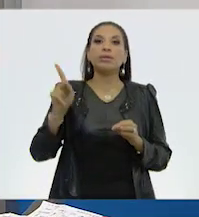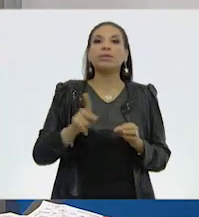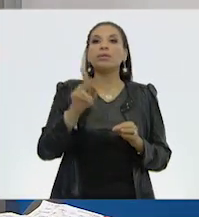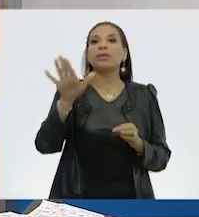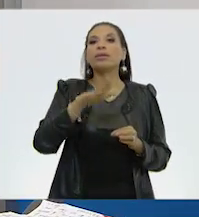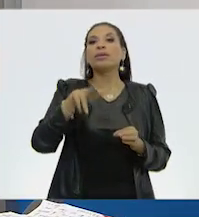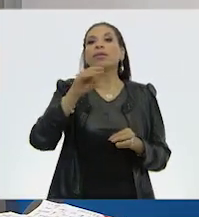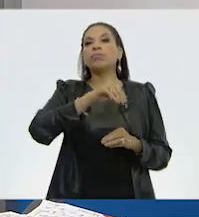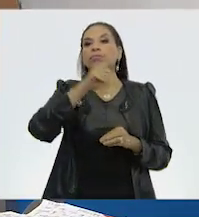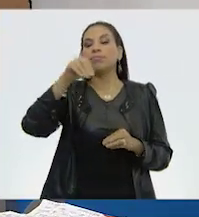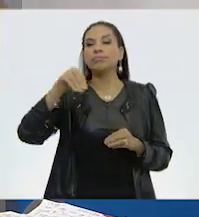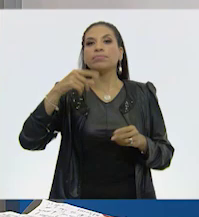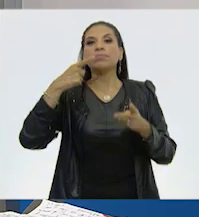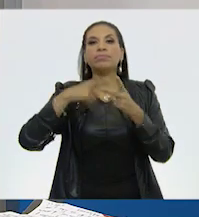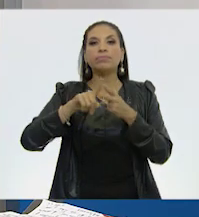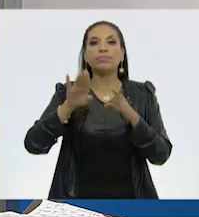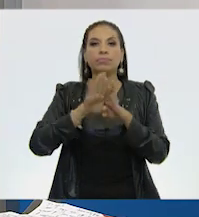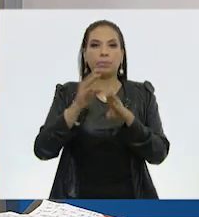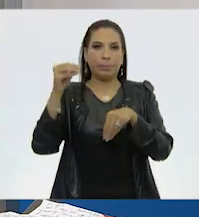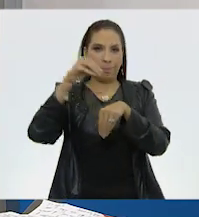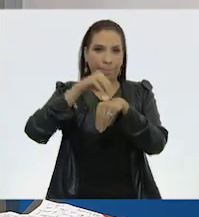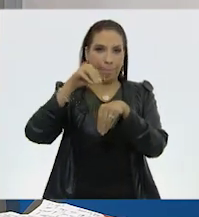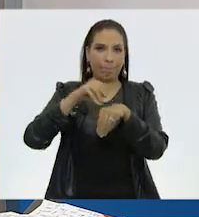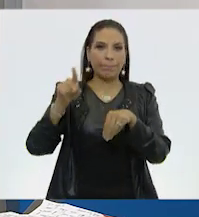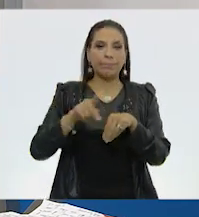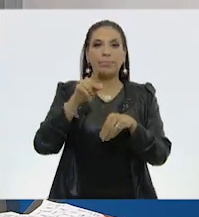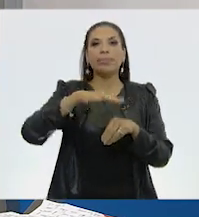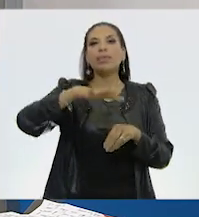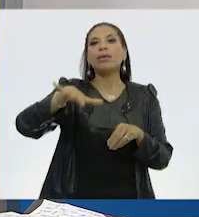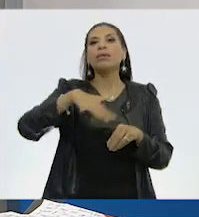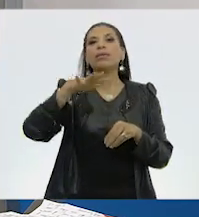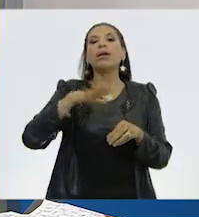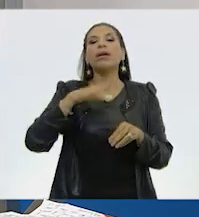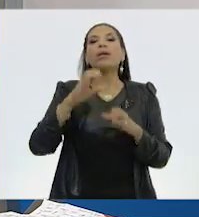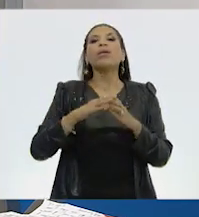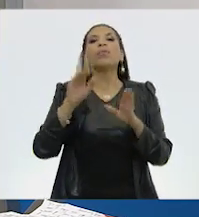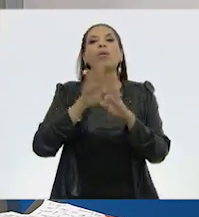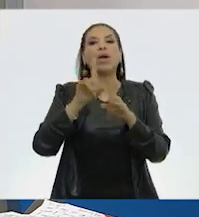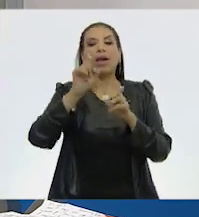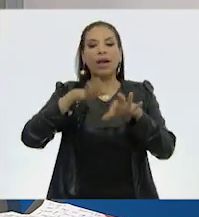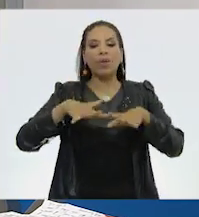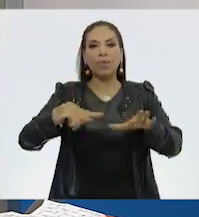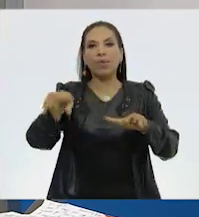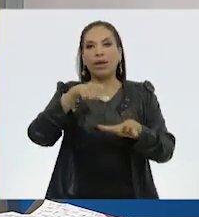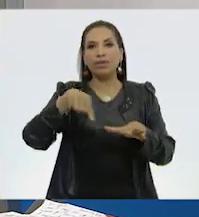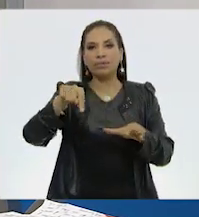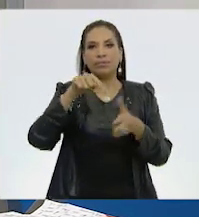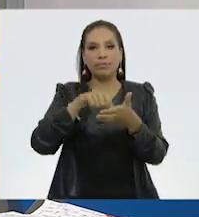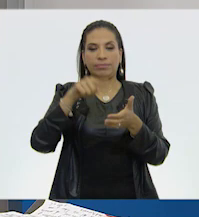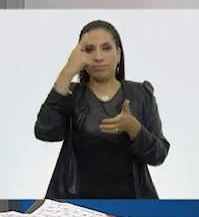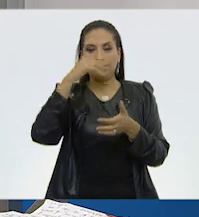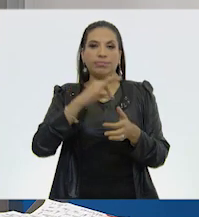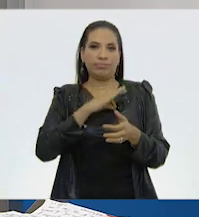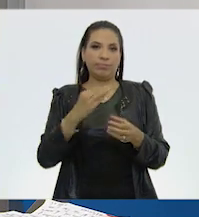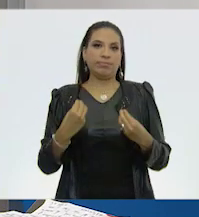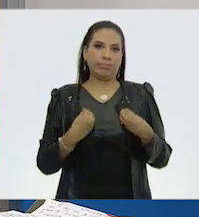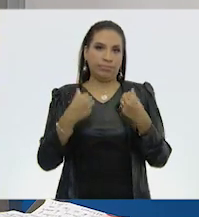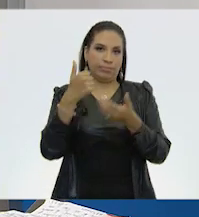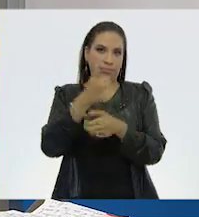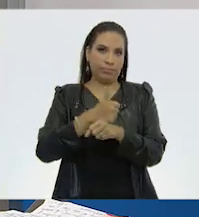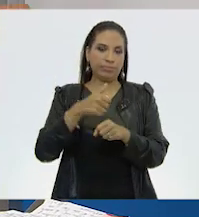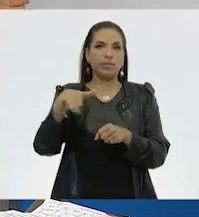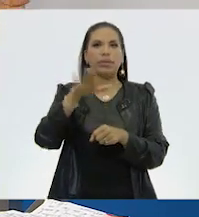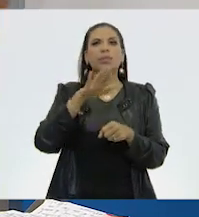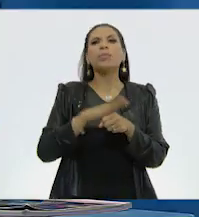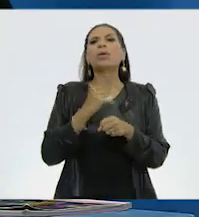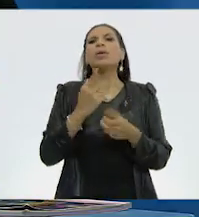pueblos nómadas que recién se estaban asentando buscaron cuerpos de agua y condiciones climáticas favorables. ¿Pero